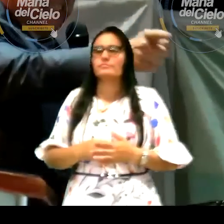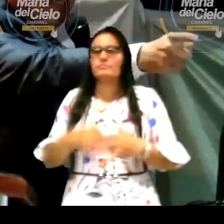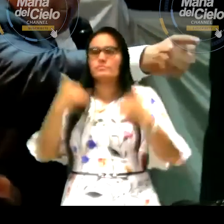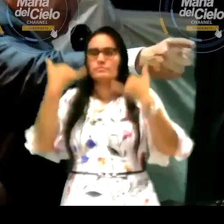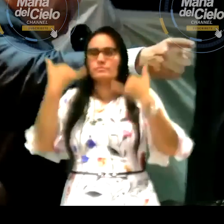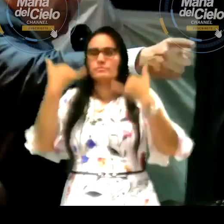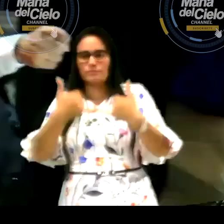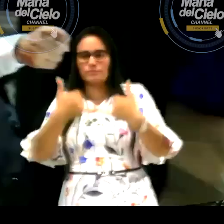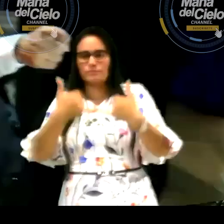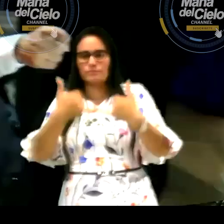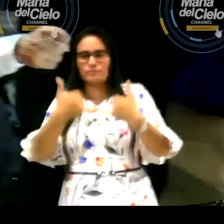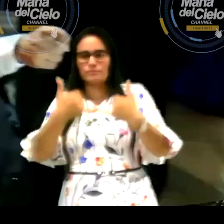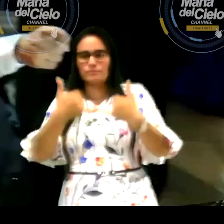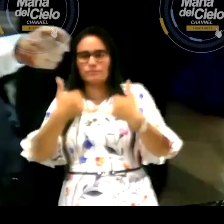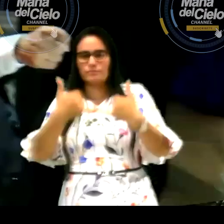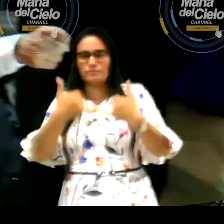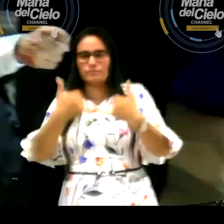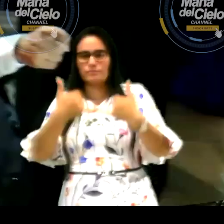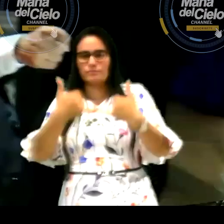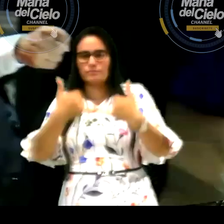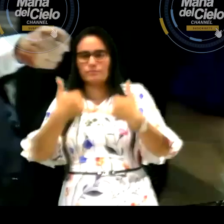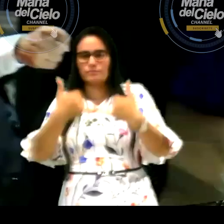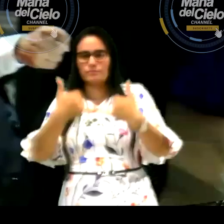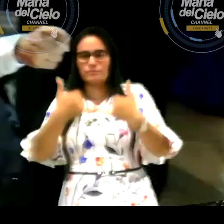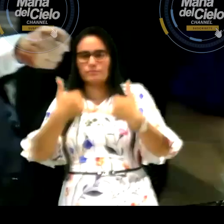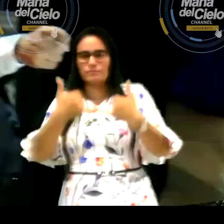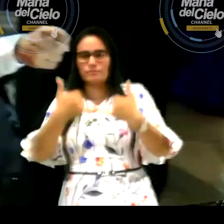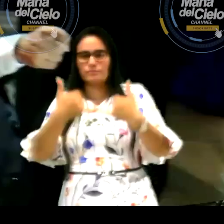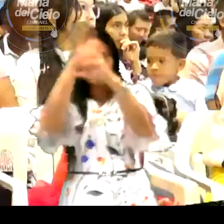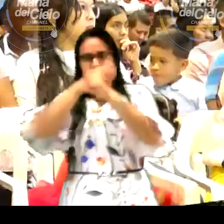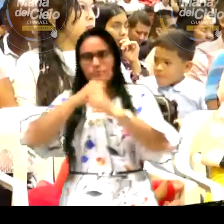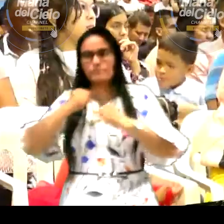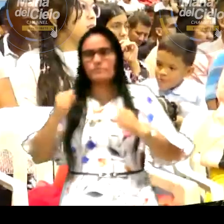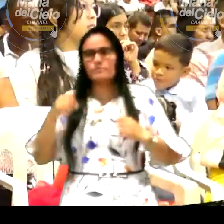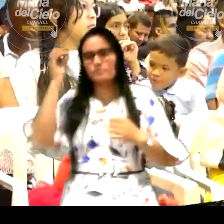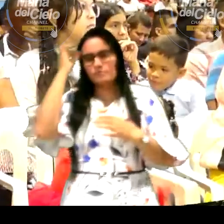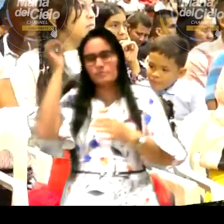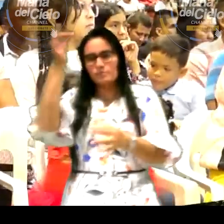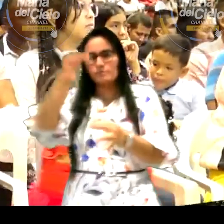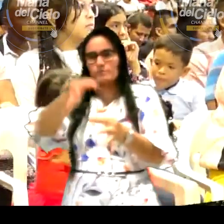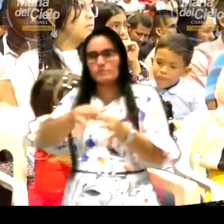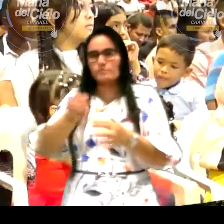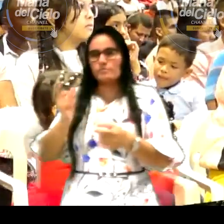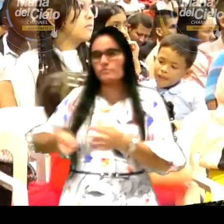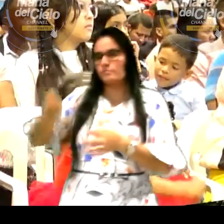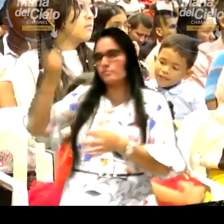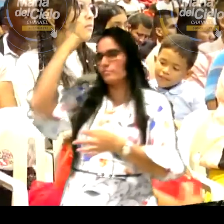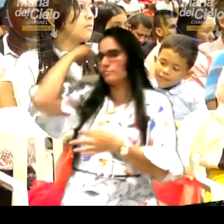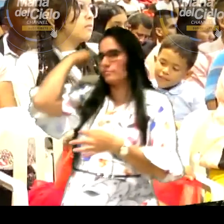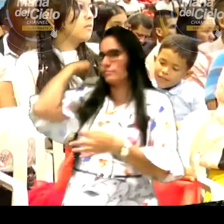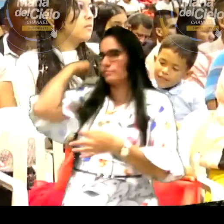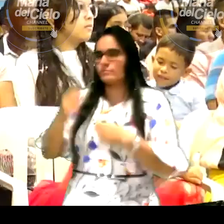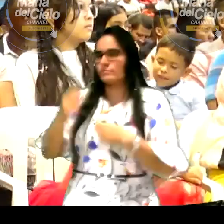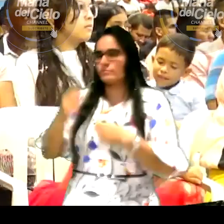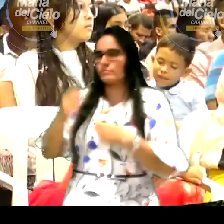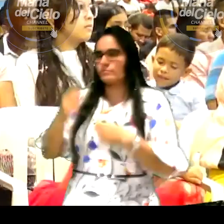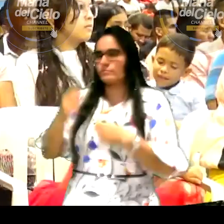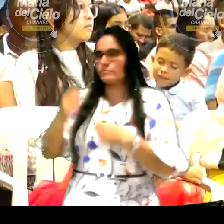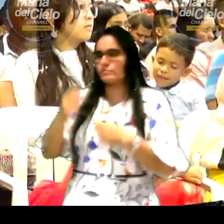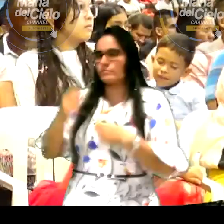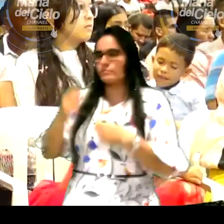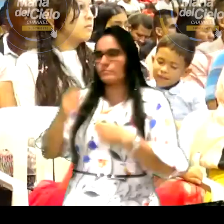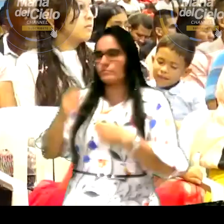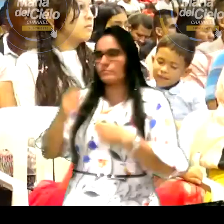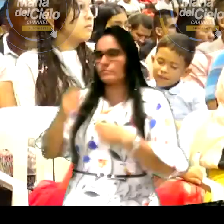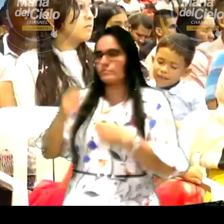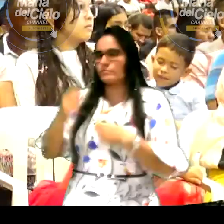Así hay gente aquí esta noche. ¿Tienen fe en lo que pasó ayer? Es que ahora años se veía la manifestación del